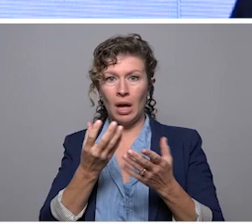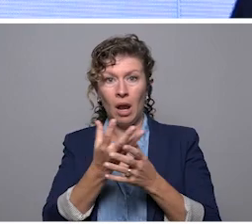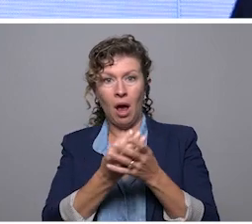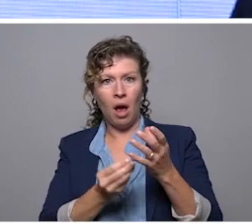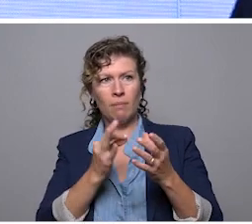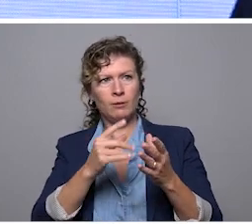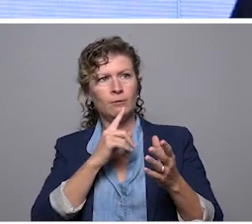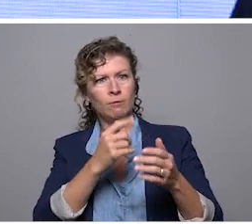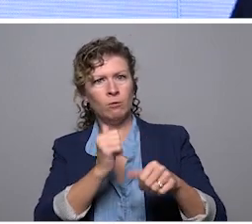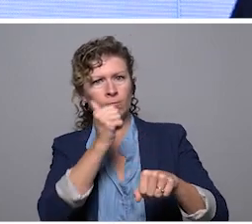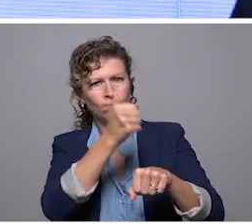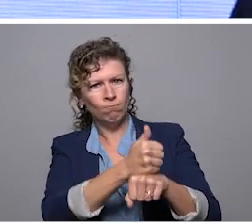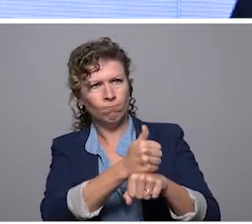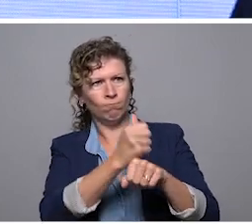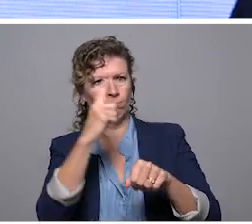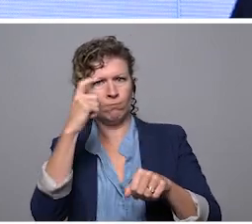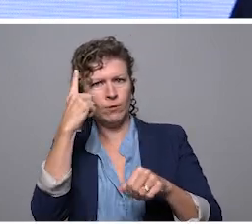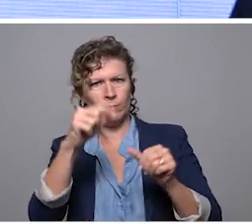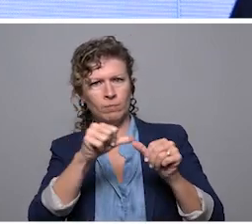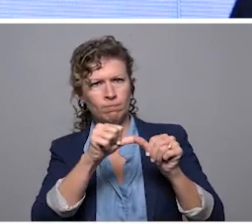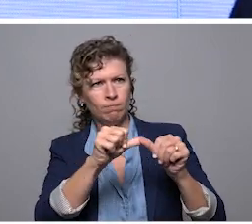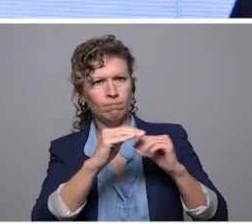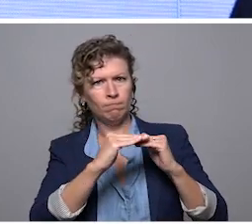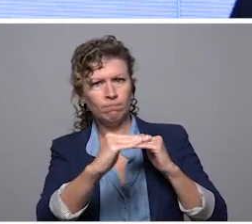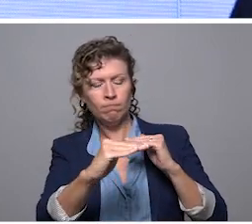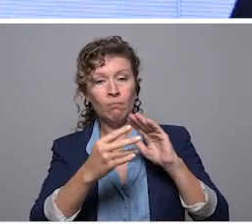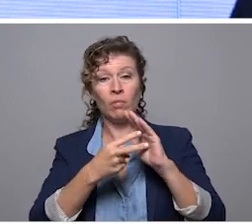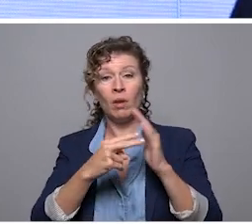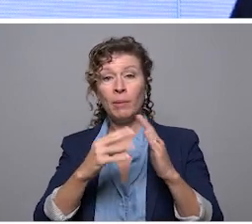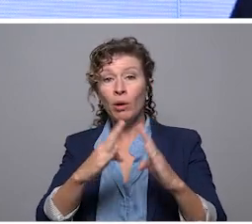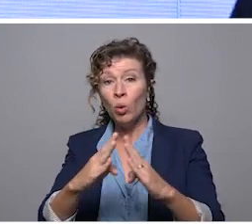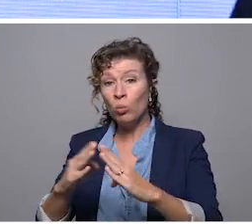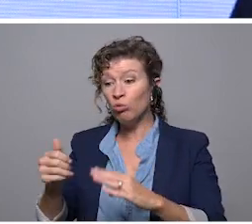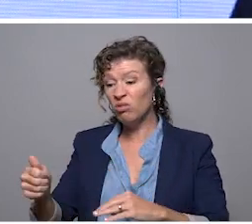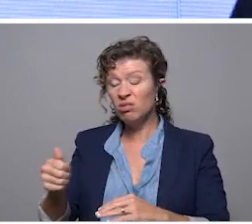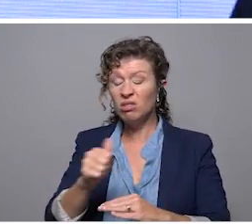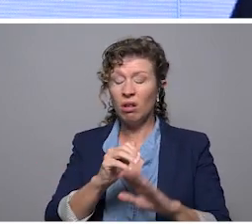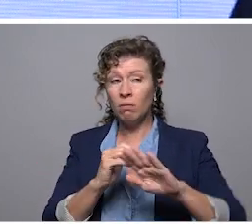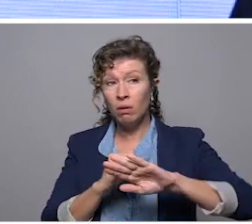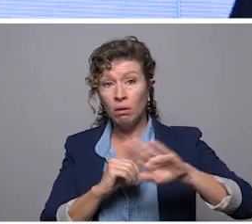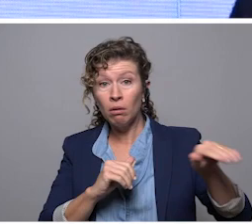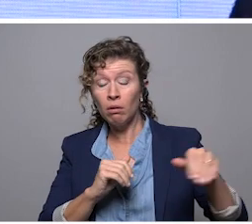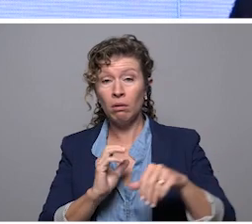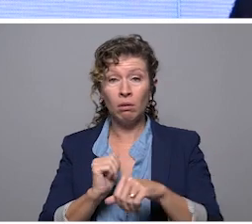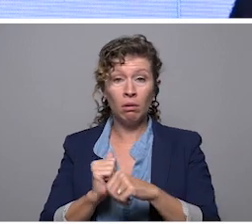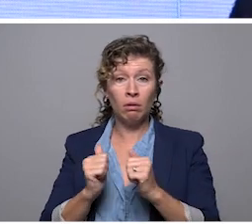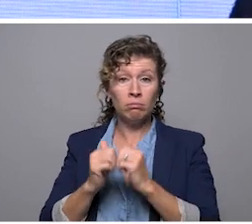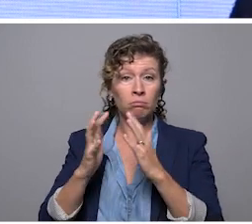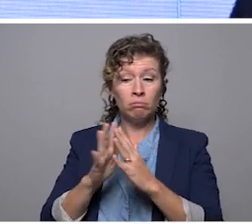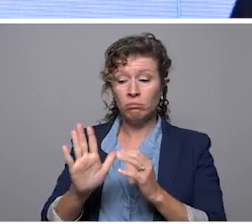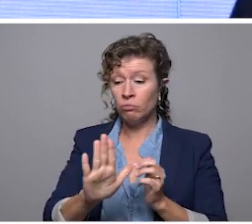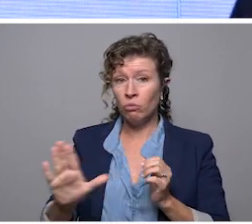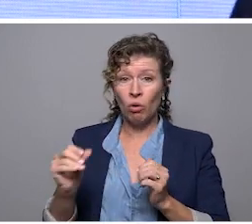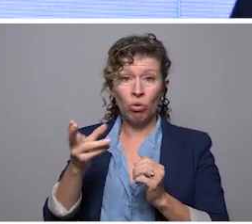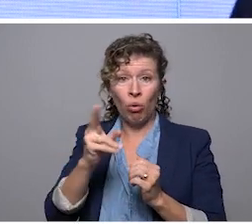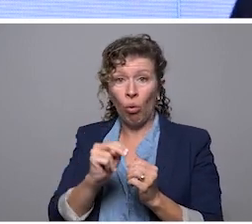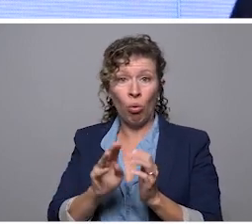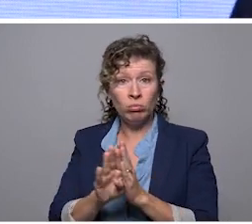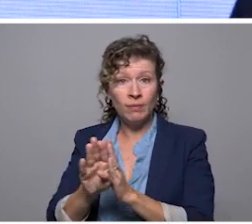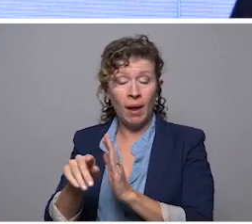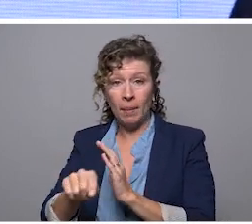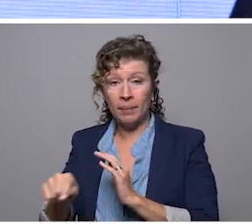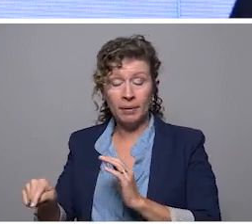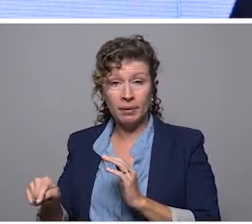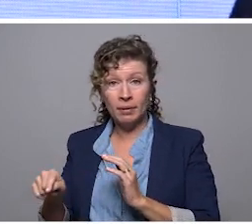autodesarrollo a partir de fijar la riqueza local por medio de la acumulación de ahorros pero también